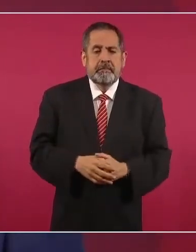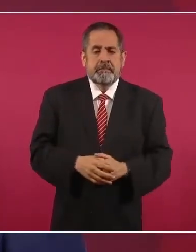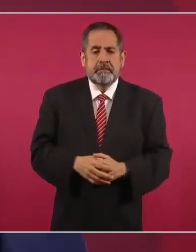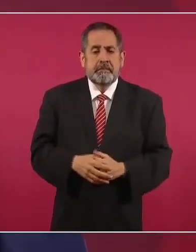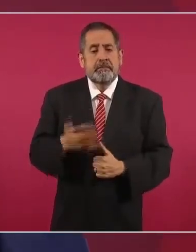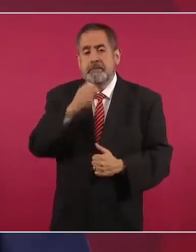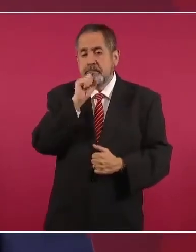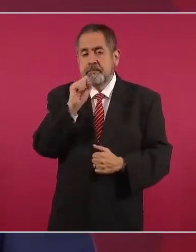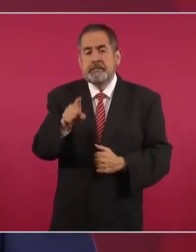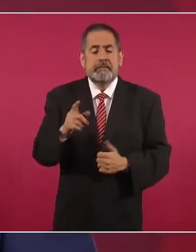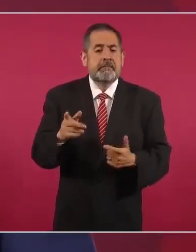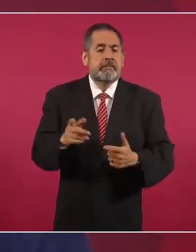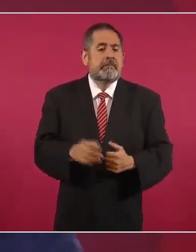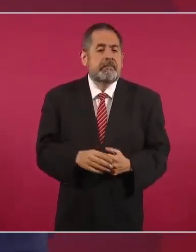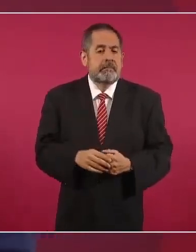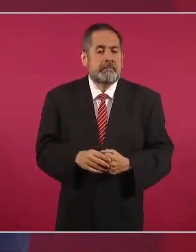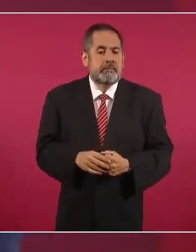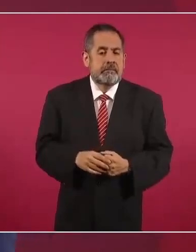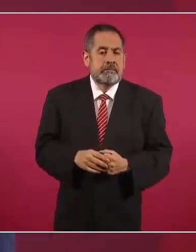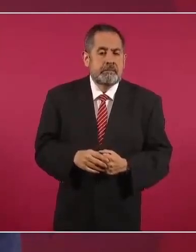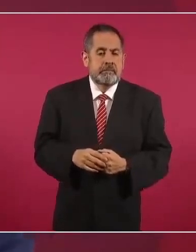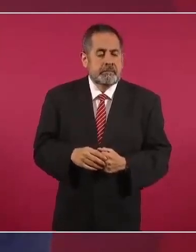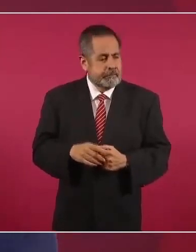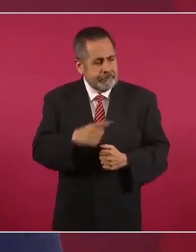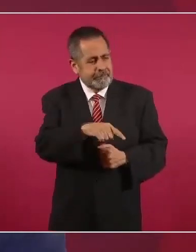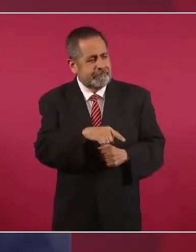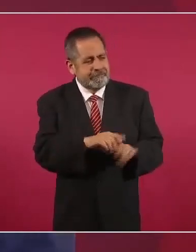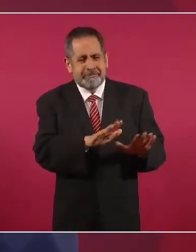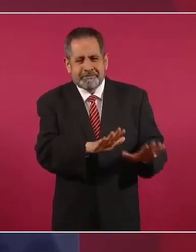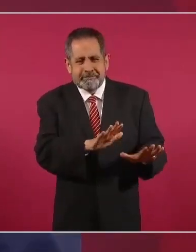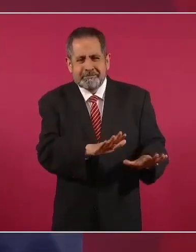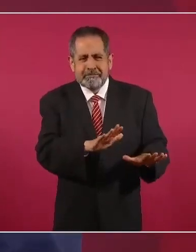Y además deben de serenarse,